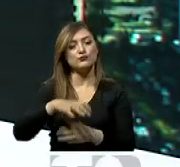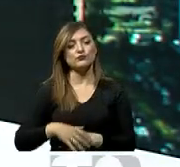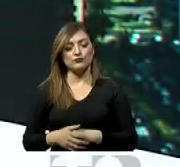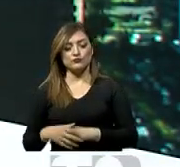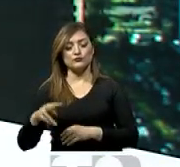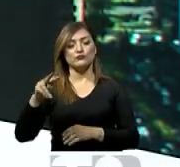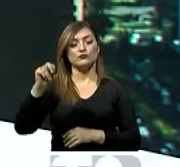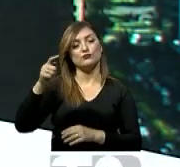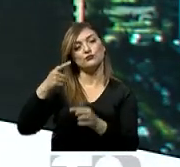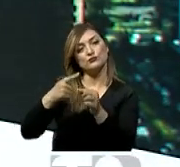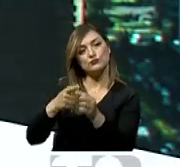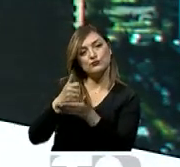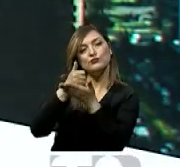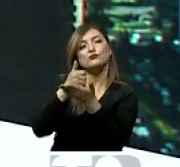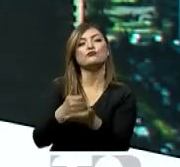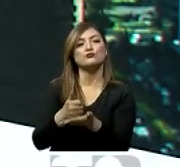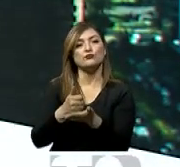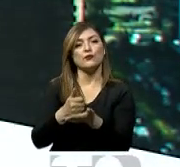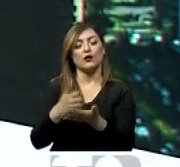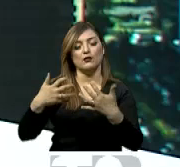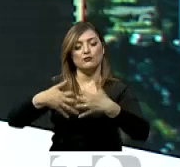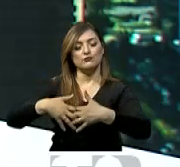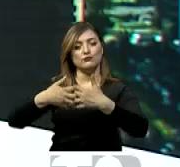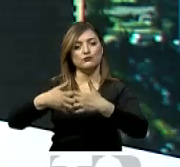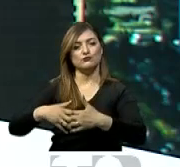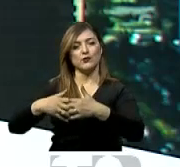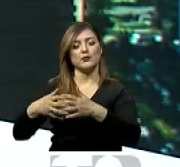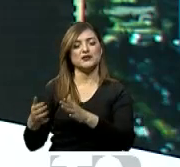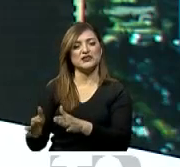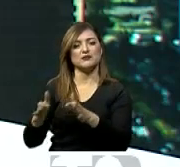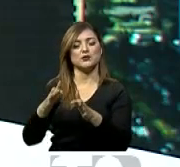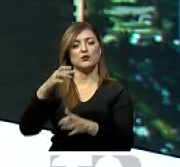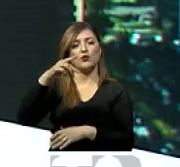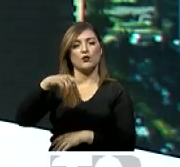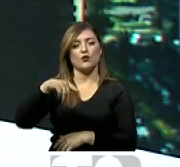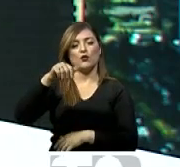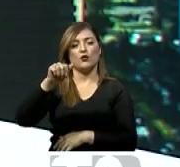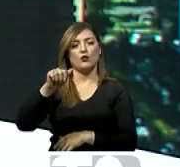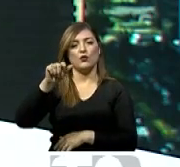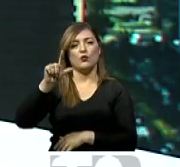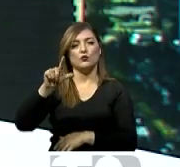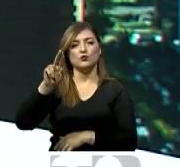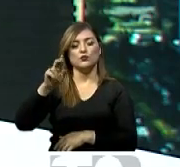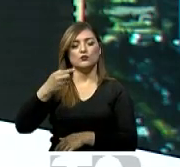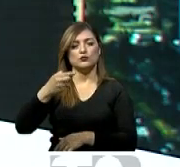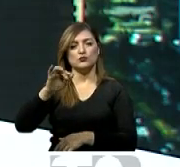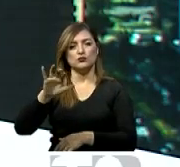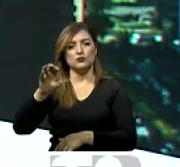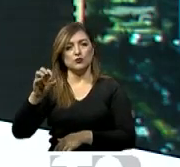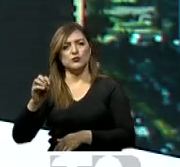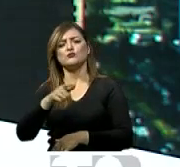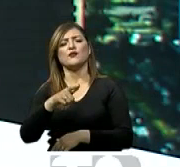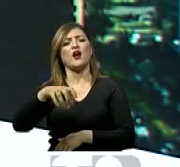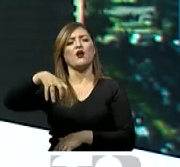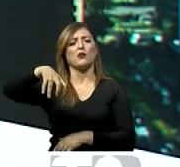Quito se beneficiarán de la ampliación de la planta de tratamiento de Paluguillo. El objetivo es garantizar el abastecimiento de agua potable